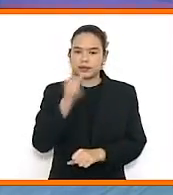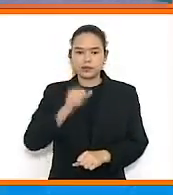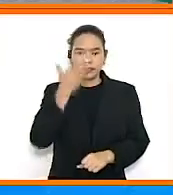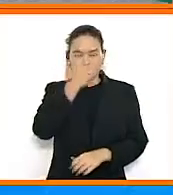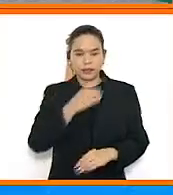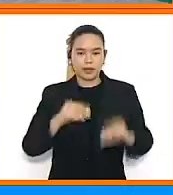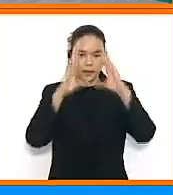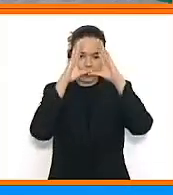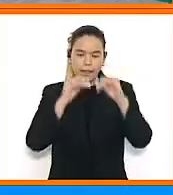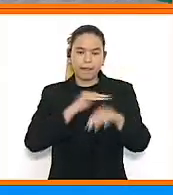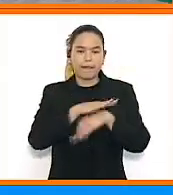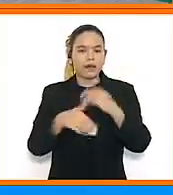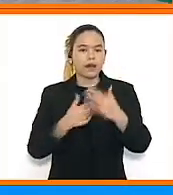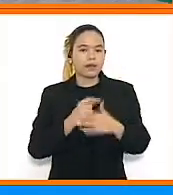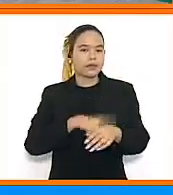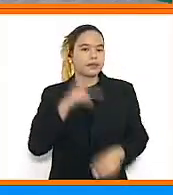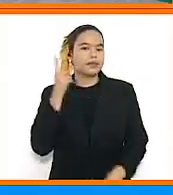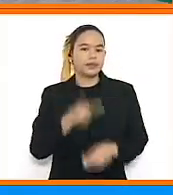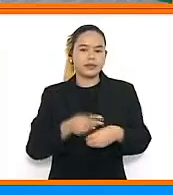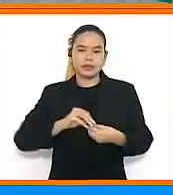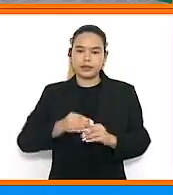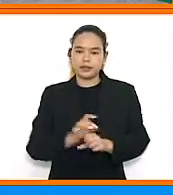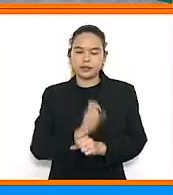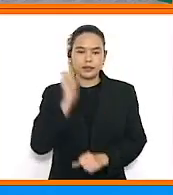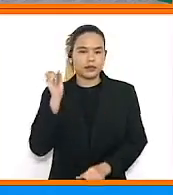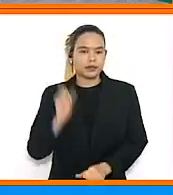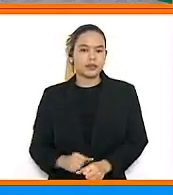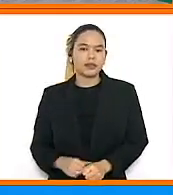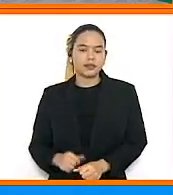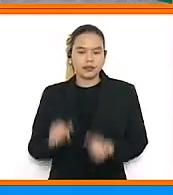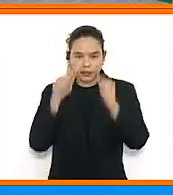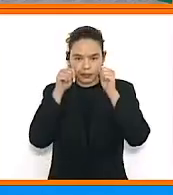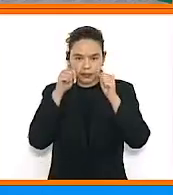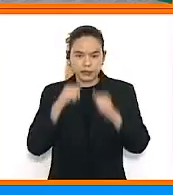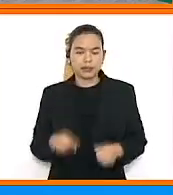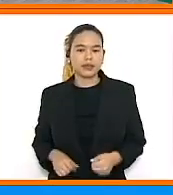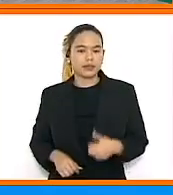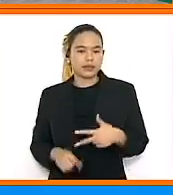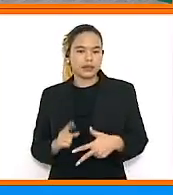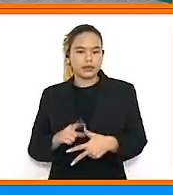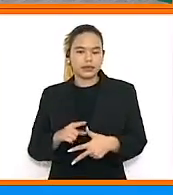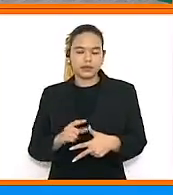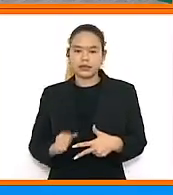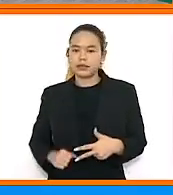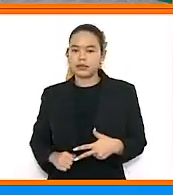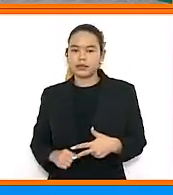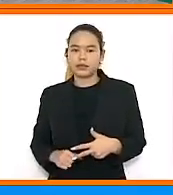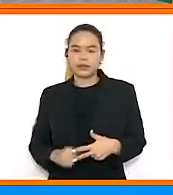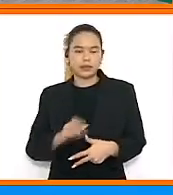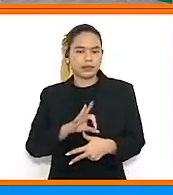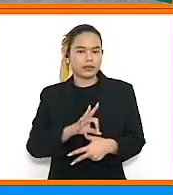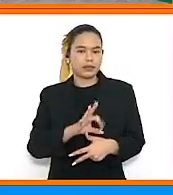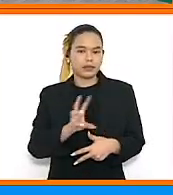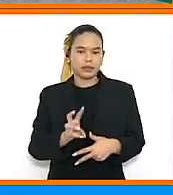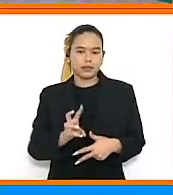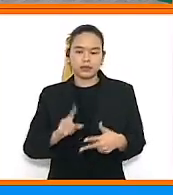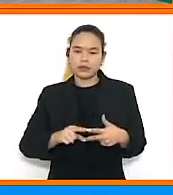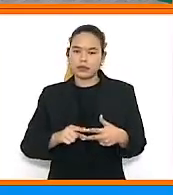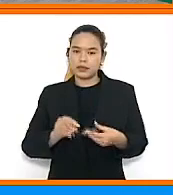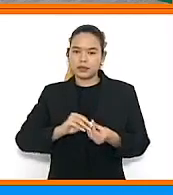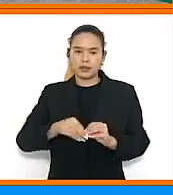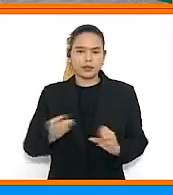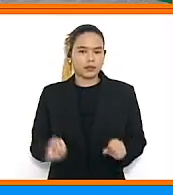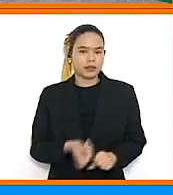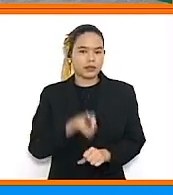hermosa noche. Viene tu primer número favorecido. Atentos, porque este es el 96.